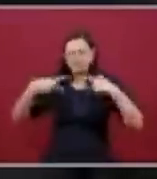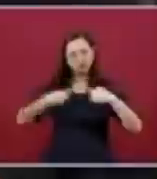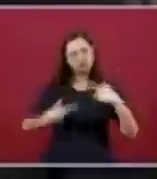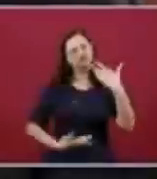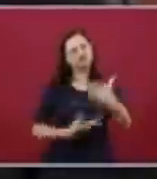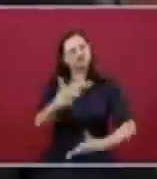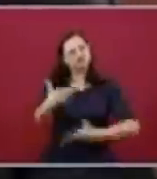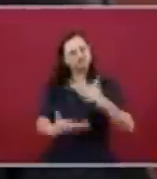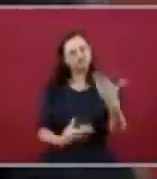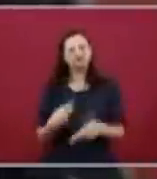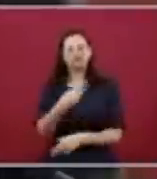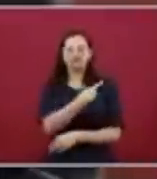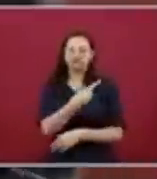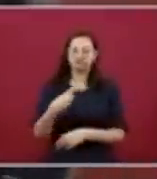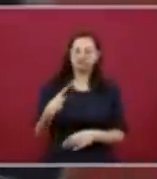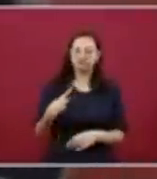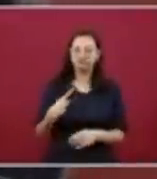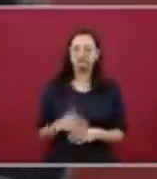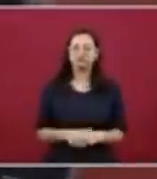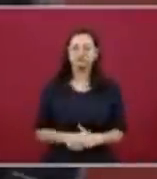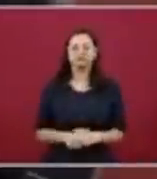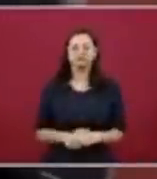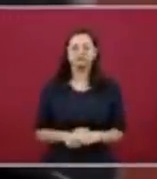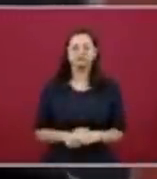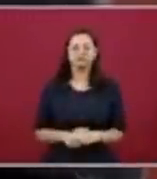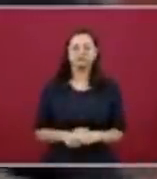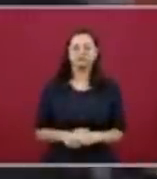Entonces, todavía